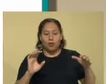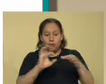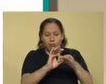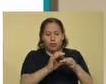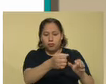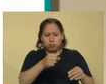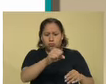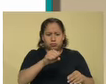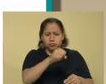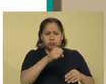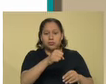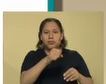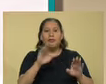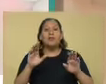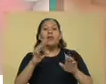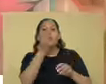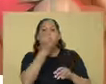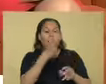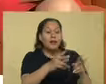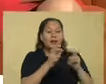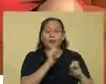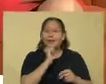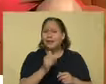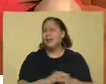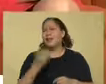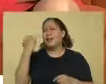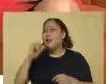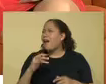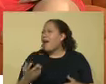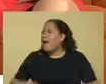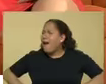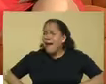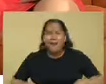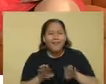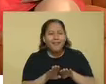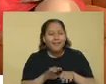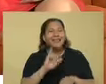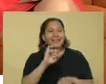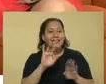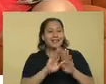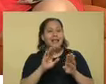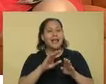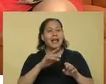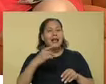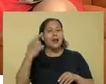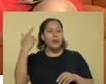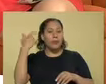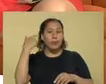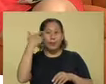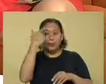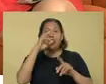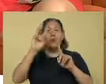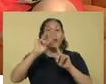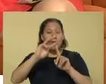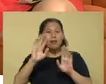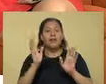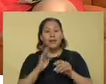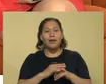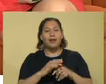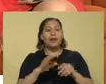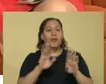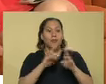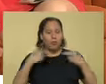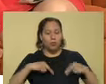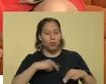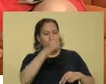de verdad es para que no se roben la comida. ¿Pero quién se la va a robar? Secadoras Wi-Fi. Secadoras Wi-Fi. También, secadoras de ropa. Sí,